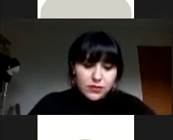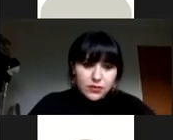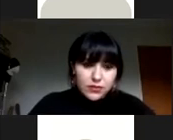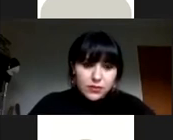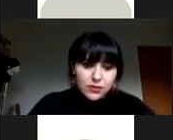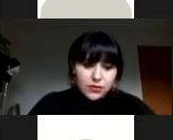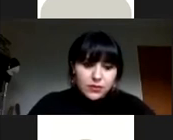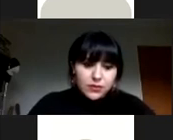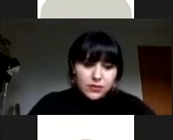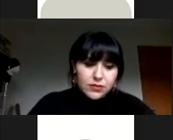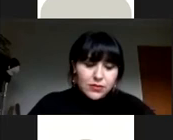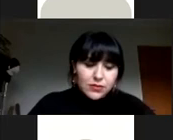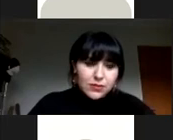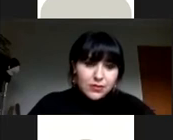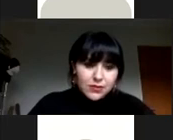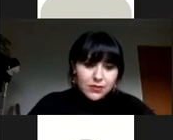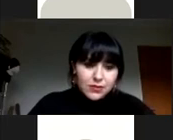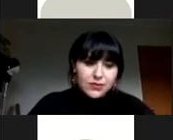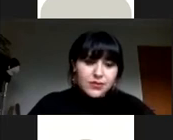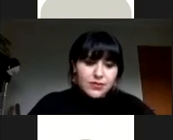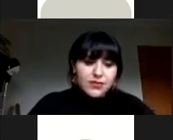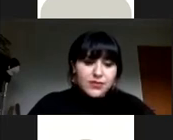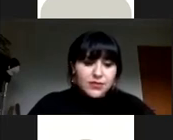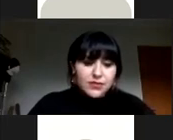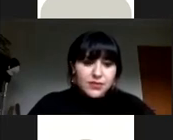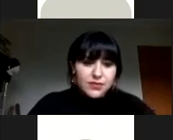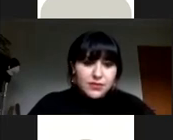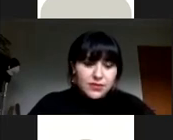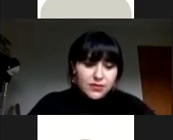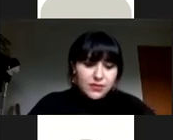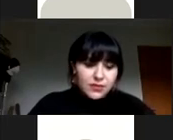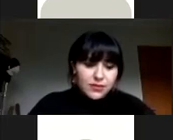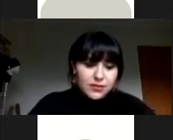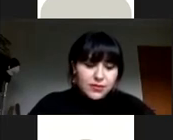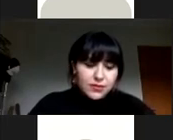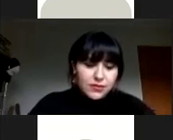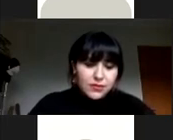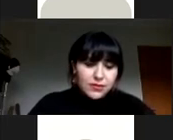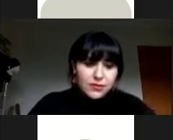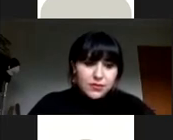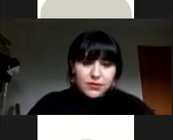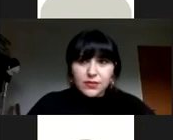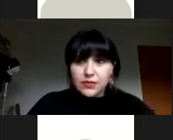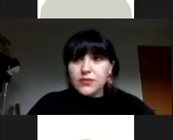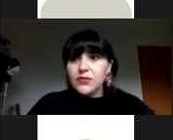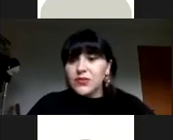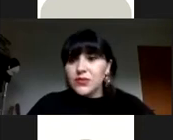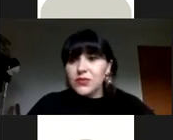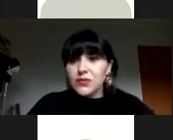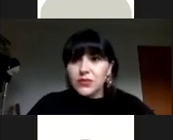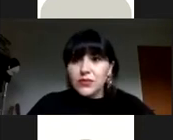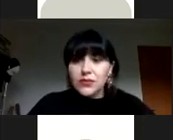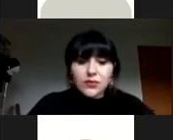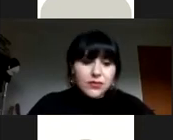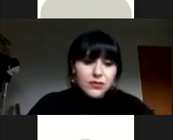rappresento, è il valore della cultura dell'incontro tra giovani e adulti, che supera, come è stato già accennato,